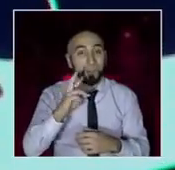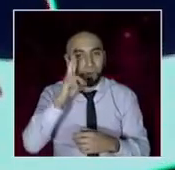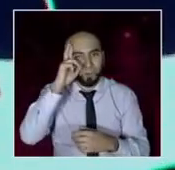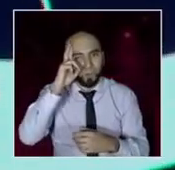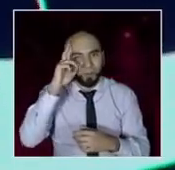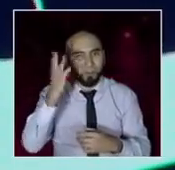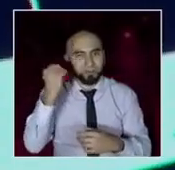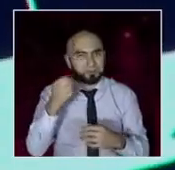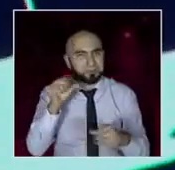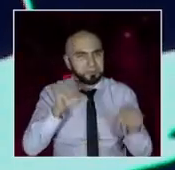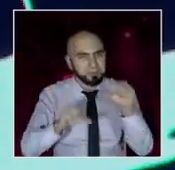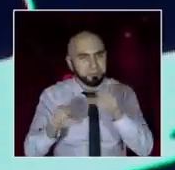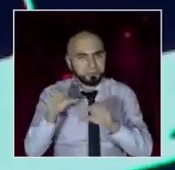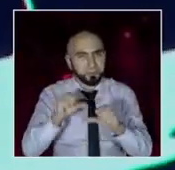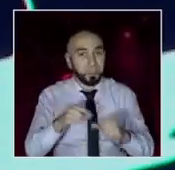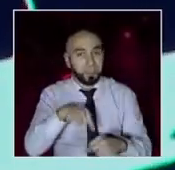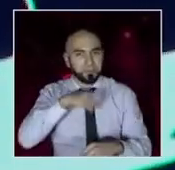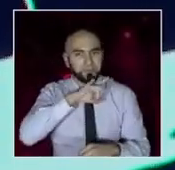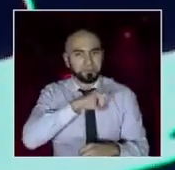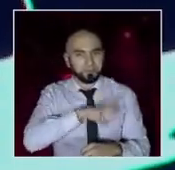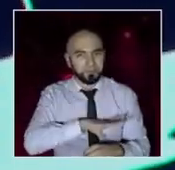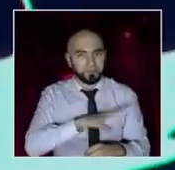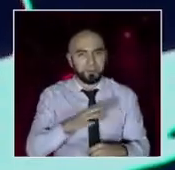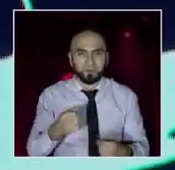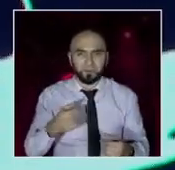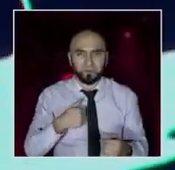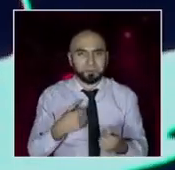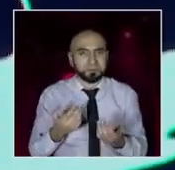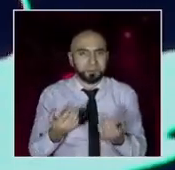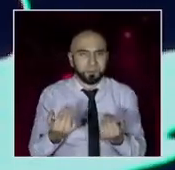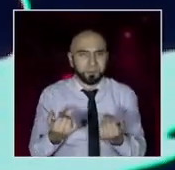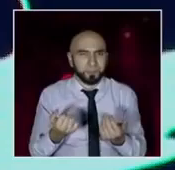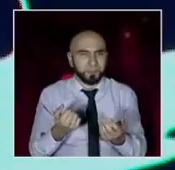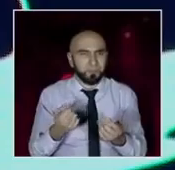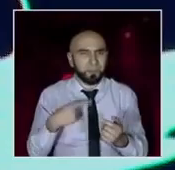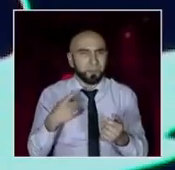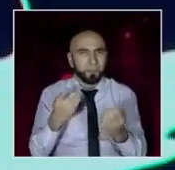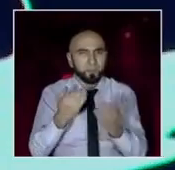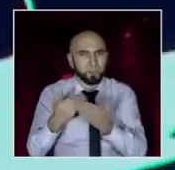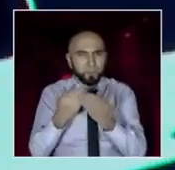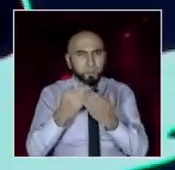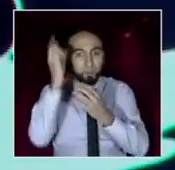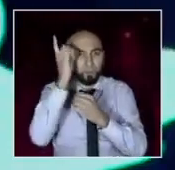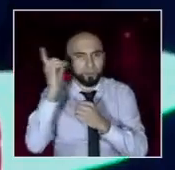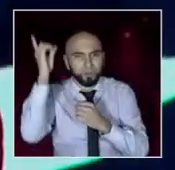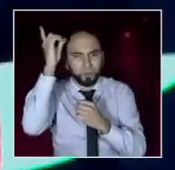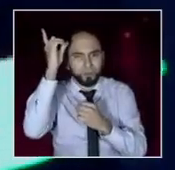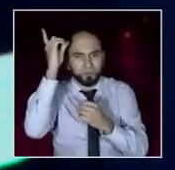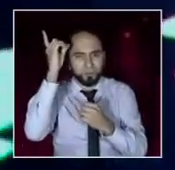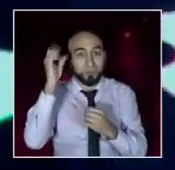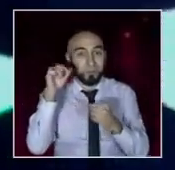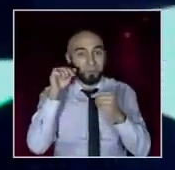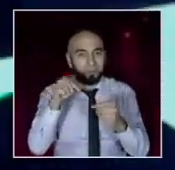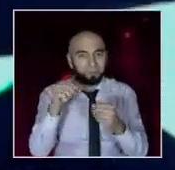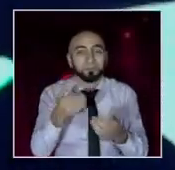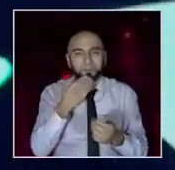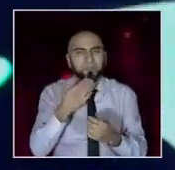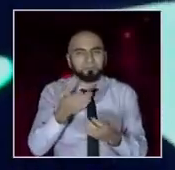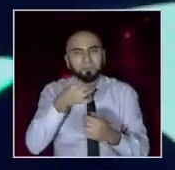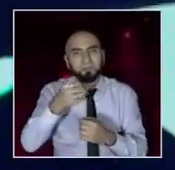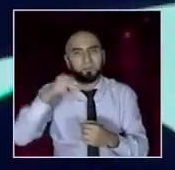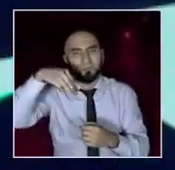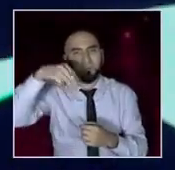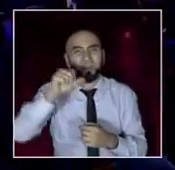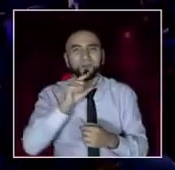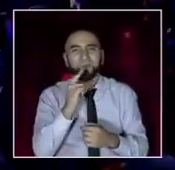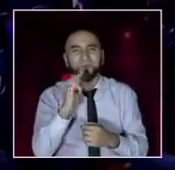ciencia en Chile. La otra cosa que me inspiró mucho como estudiante de doctorado era el trabajo de Varela, también de Maturana, que habló de conceptos